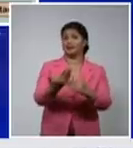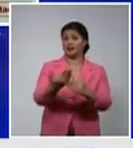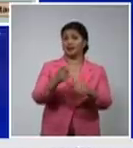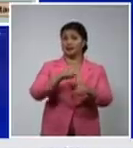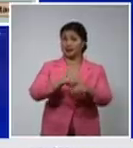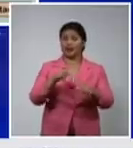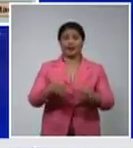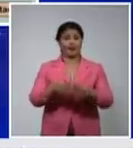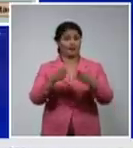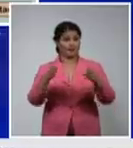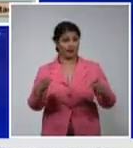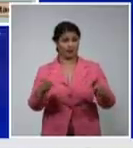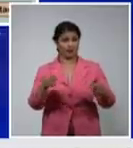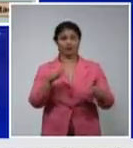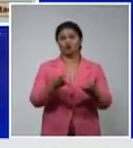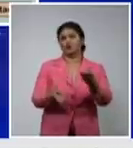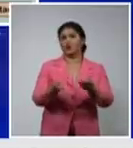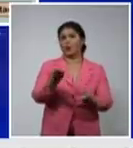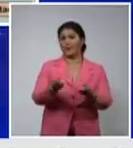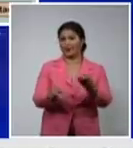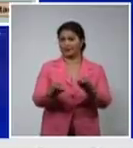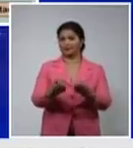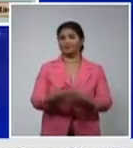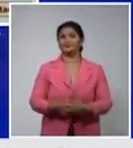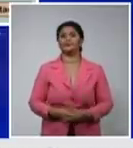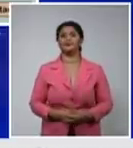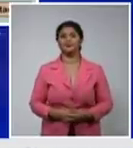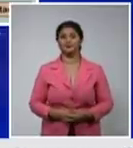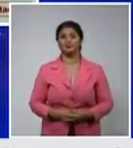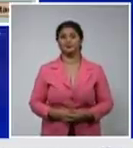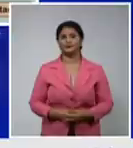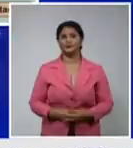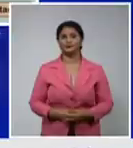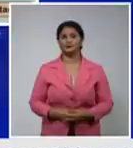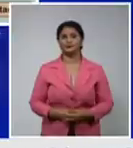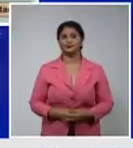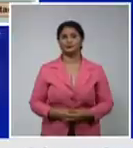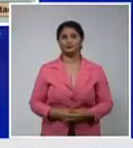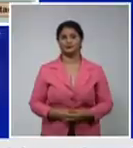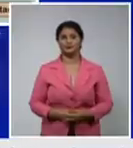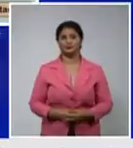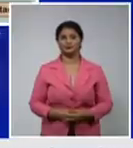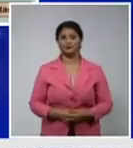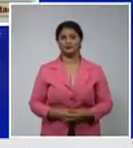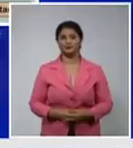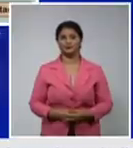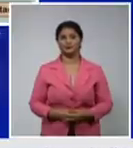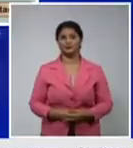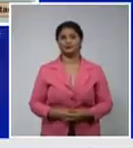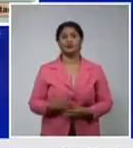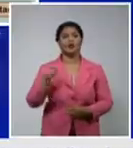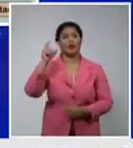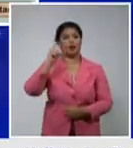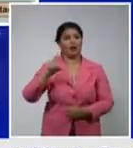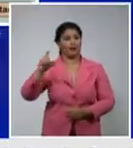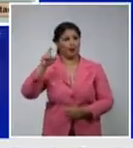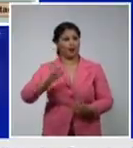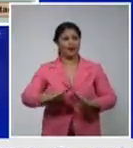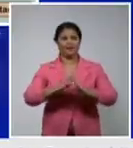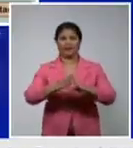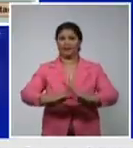el punto de vista de la transmisión epidemiológica. Le siguen después Camagüey, Granma, Artemisa